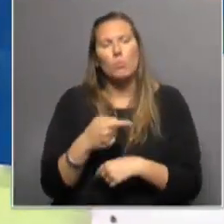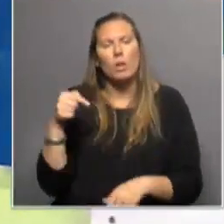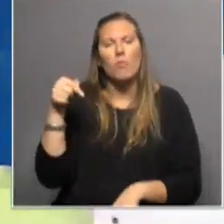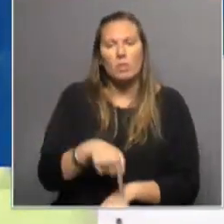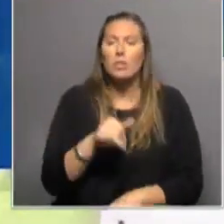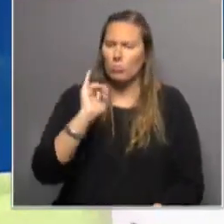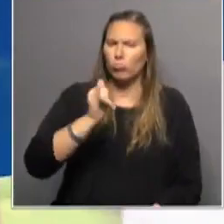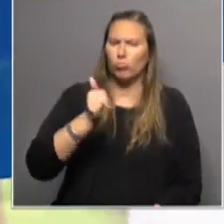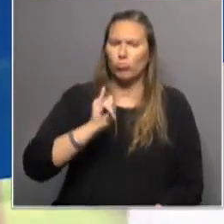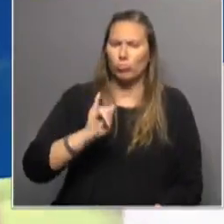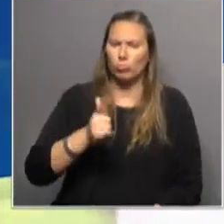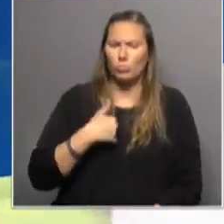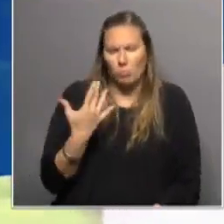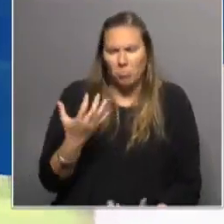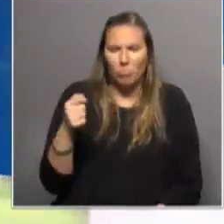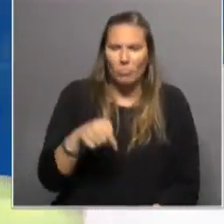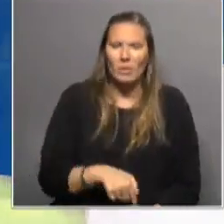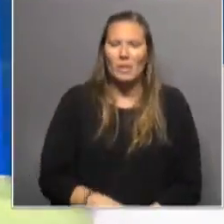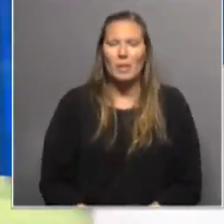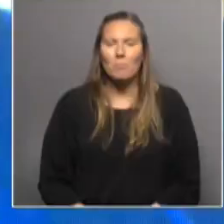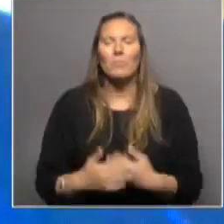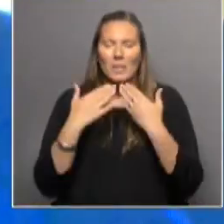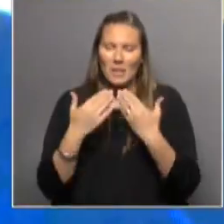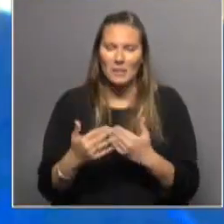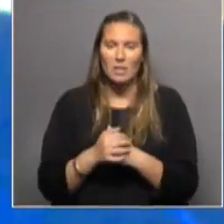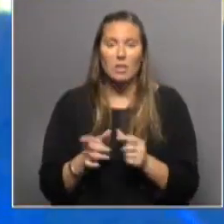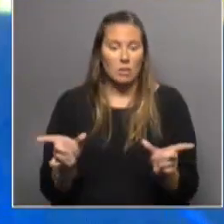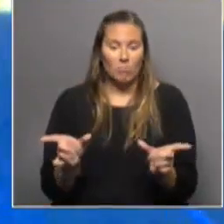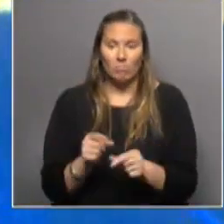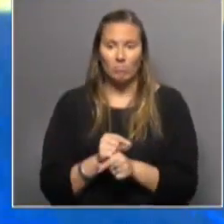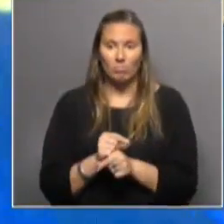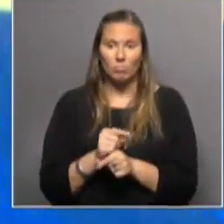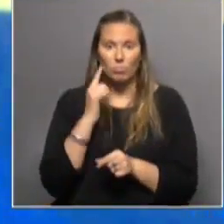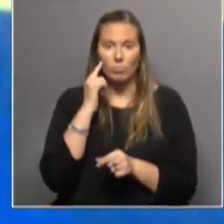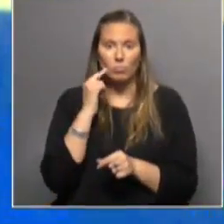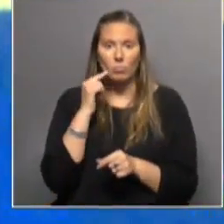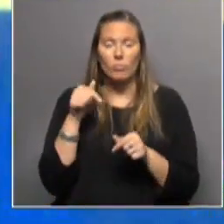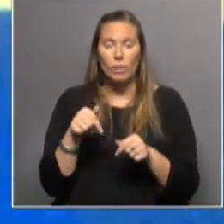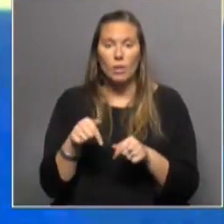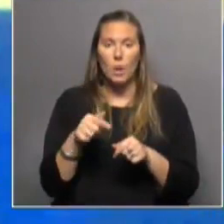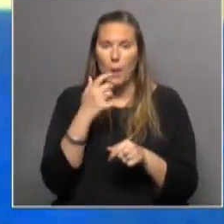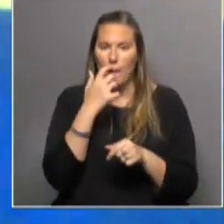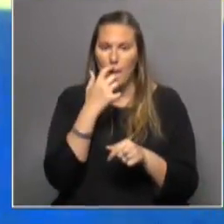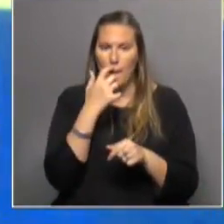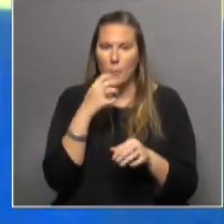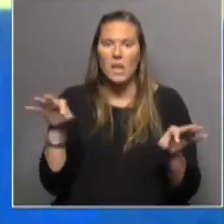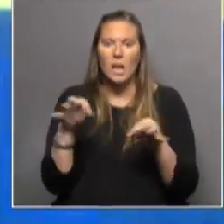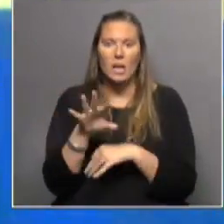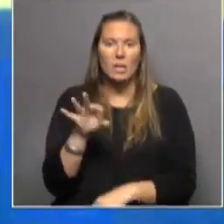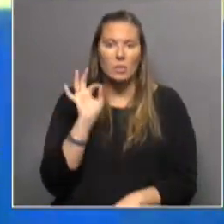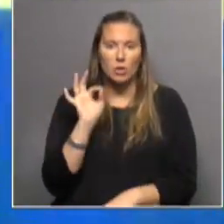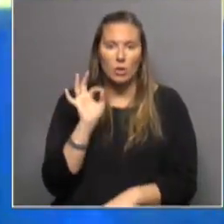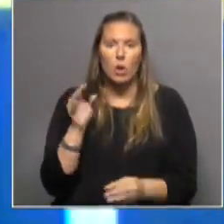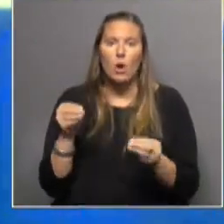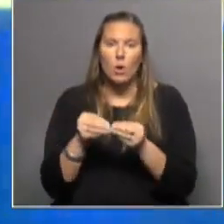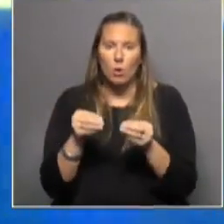si con mucho gusto no tengo problema muchas gracias no por favor nos estamos despidiendo y esta vez nos vamos con un tema elegido por